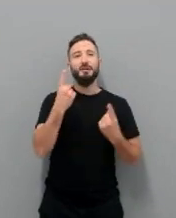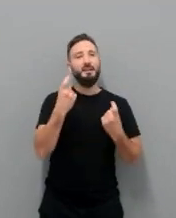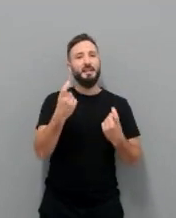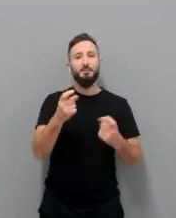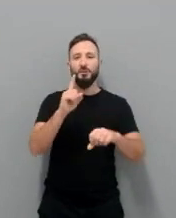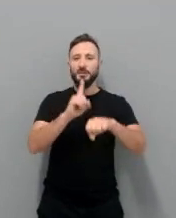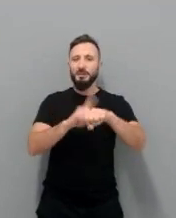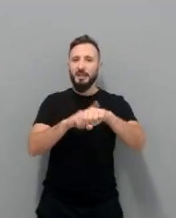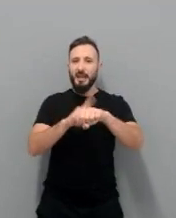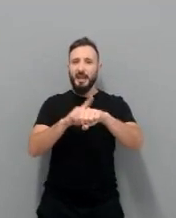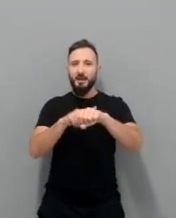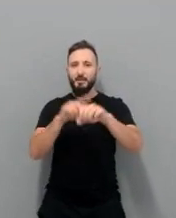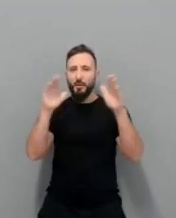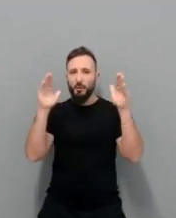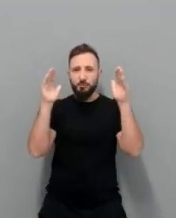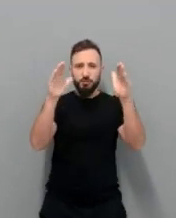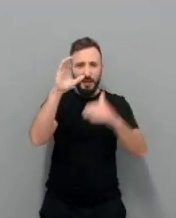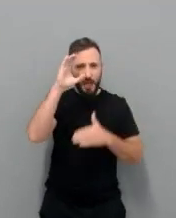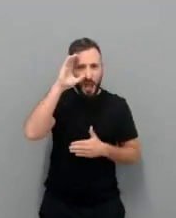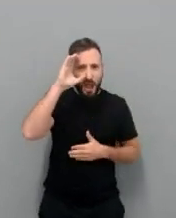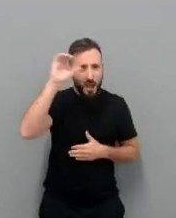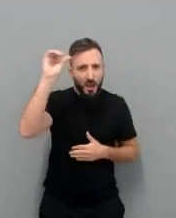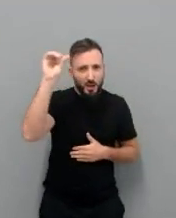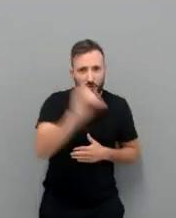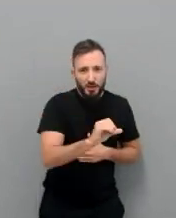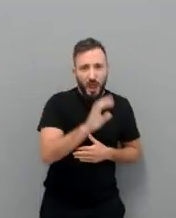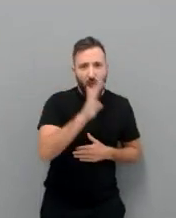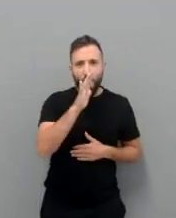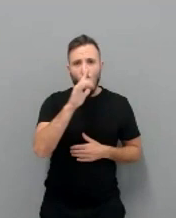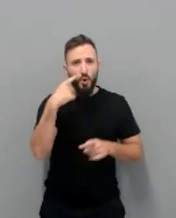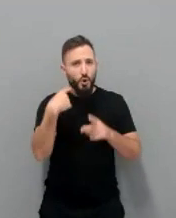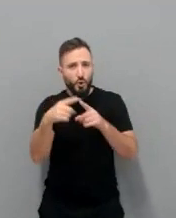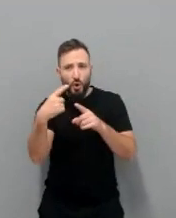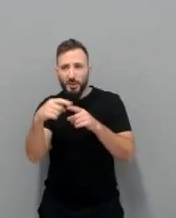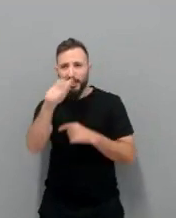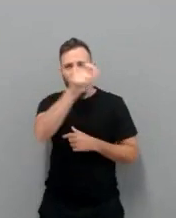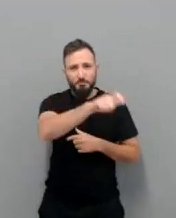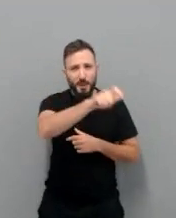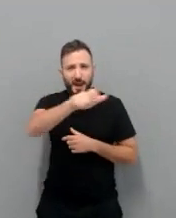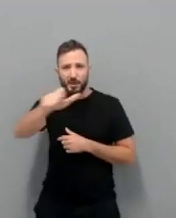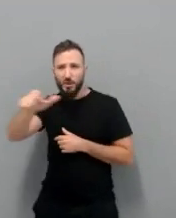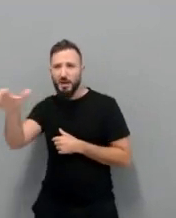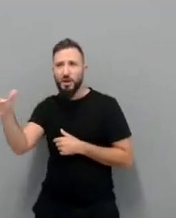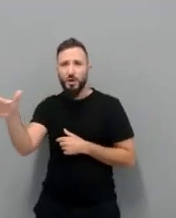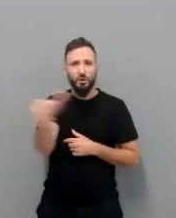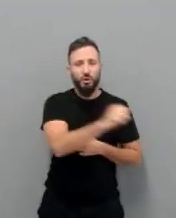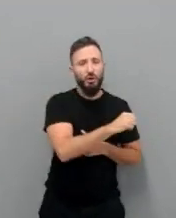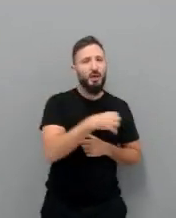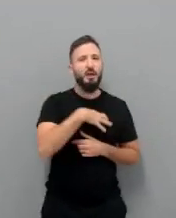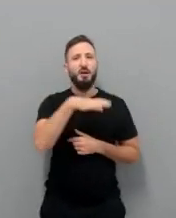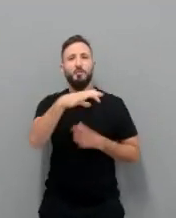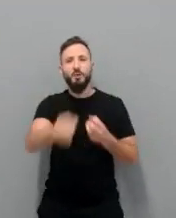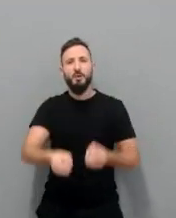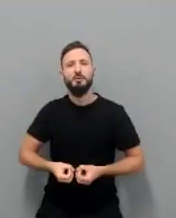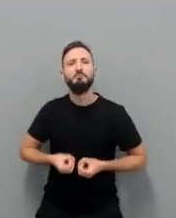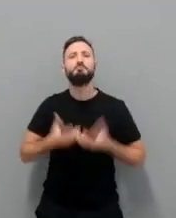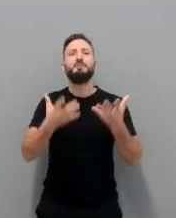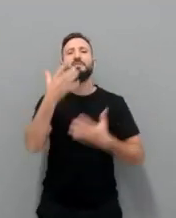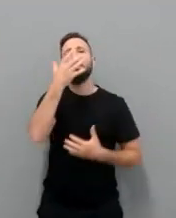cosas maravillosas que todas las personas, en este caso con